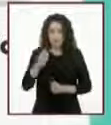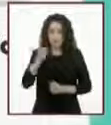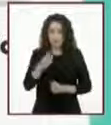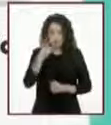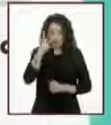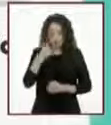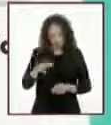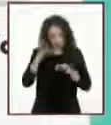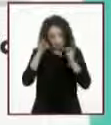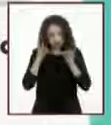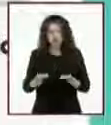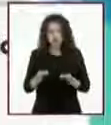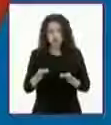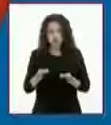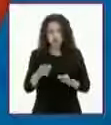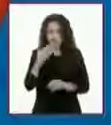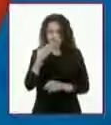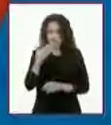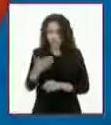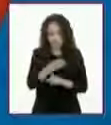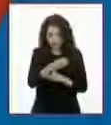y adecuadas.